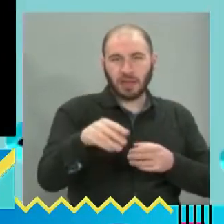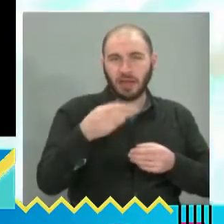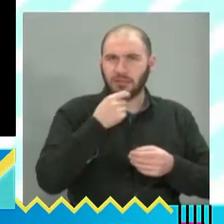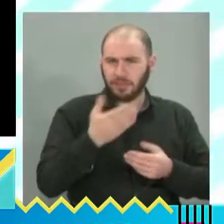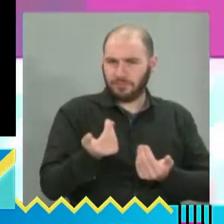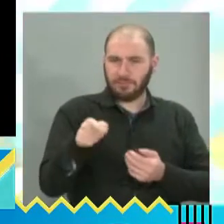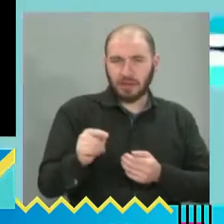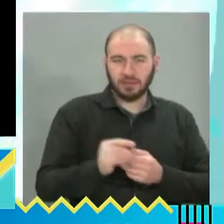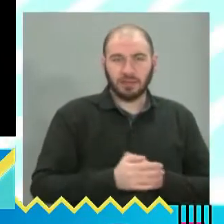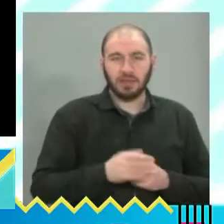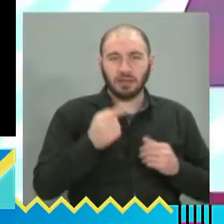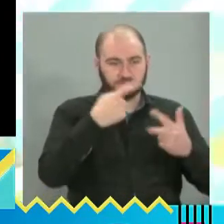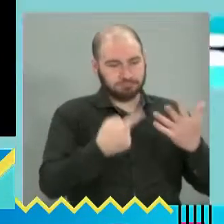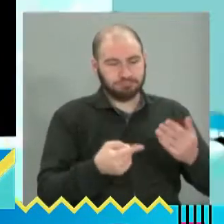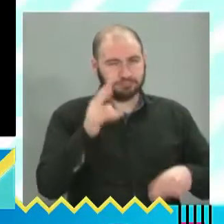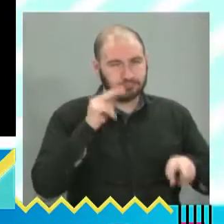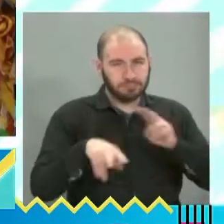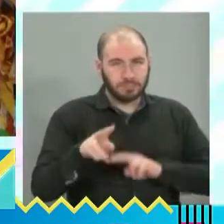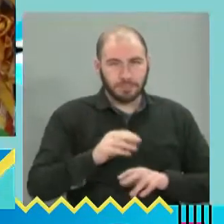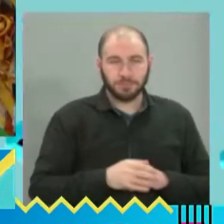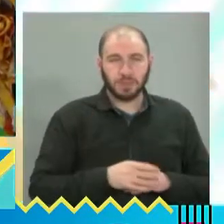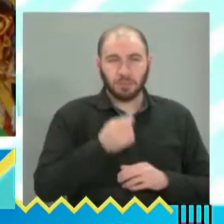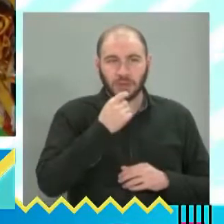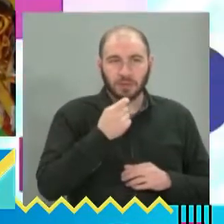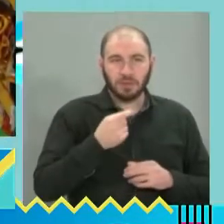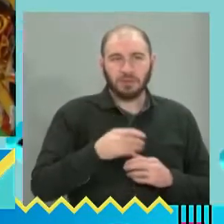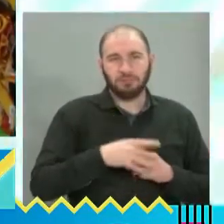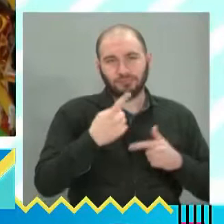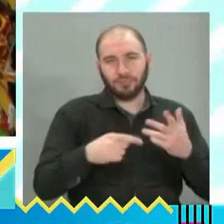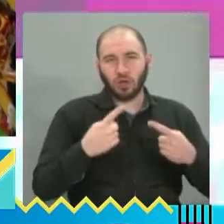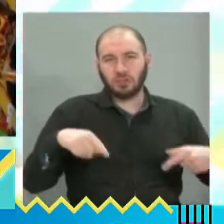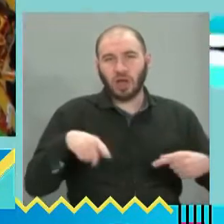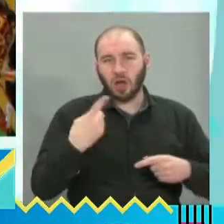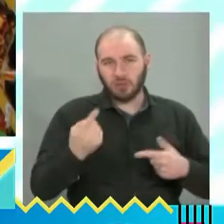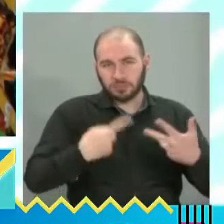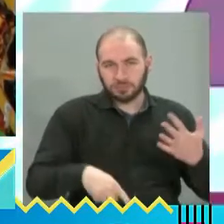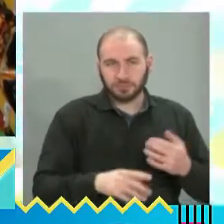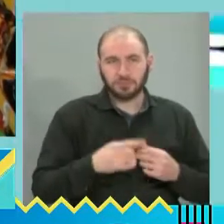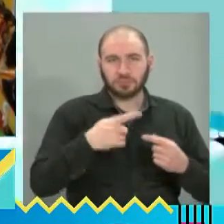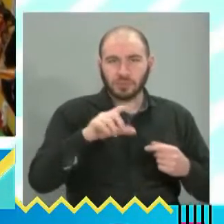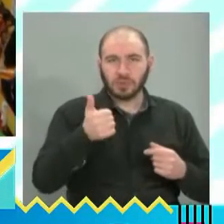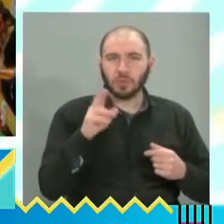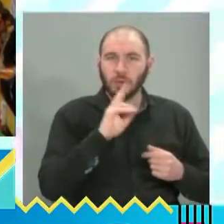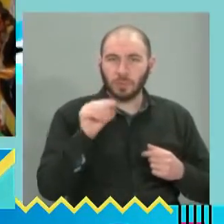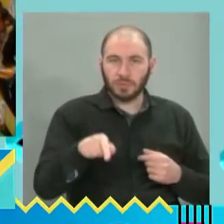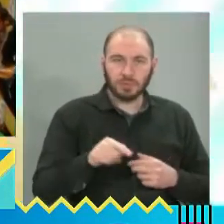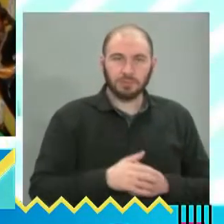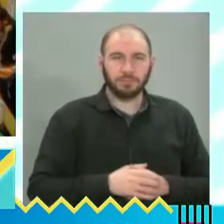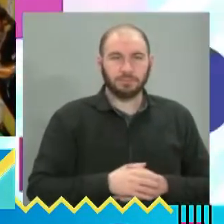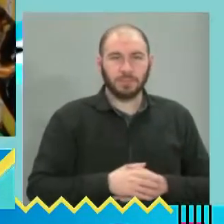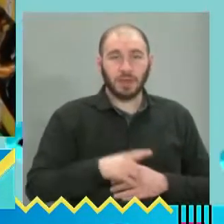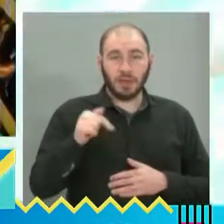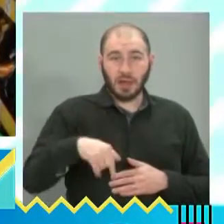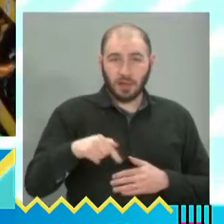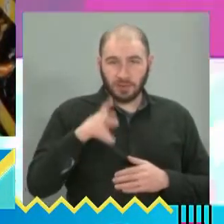explotada, buscando estos aspectos, como el Virginia Slim y otros productos, buscando el éxito femenino y esto que